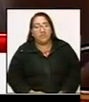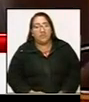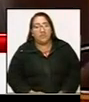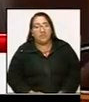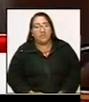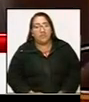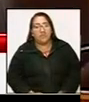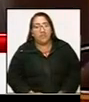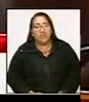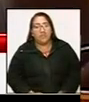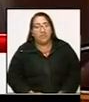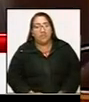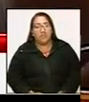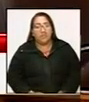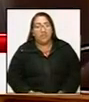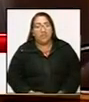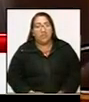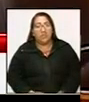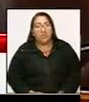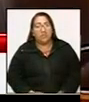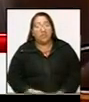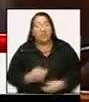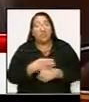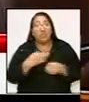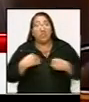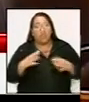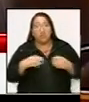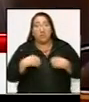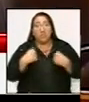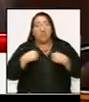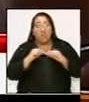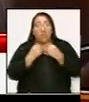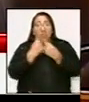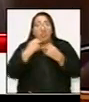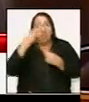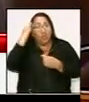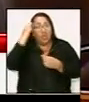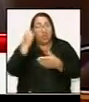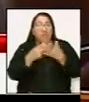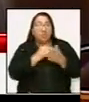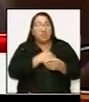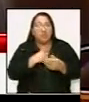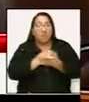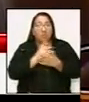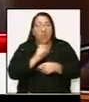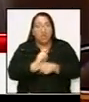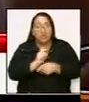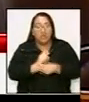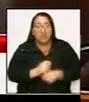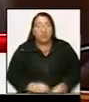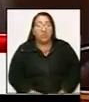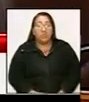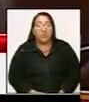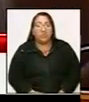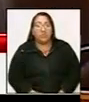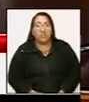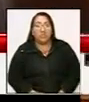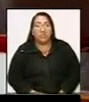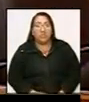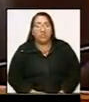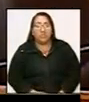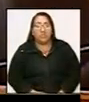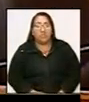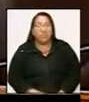Y de manera particular, presidente, reconocer desde el Frente Amplio que el Ministerio de Educación no se